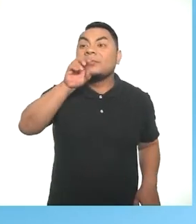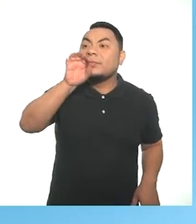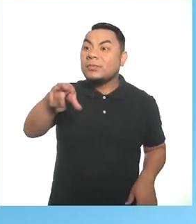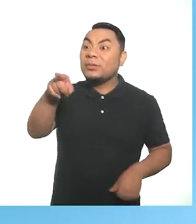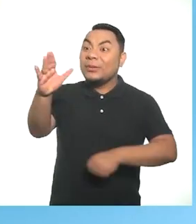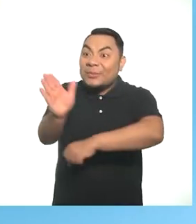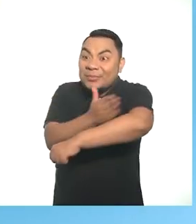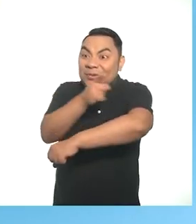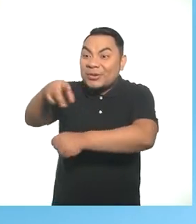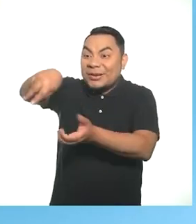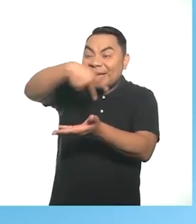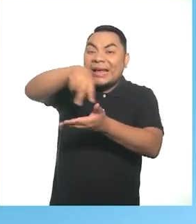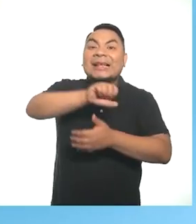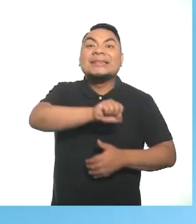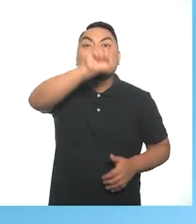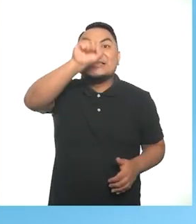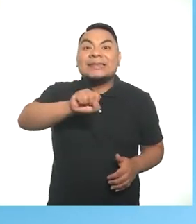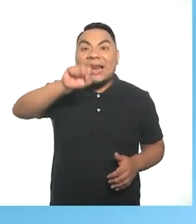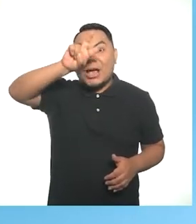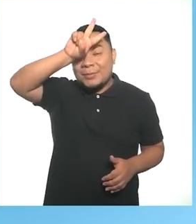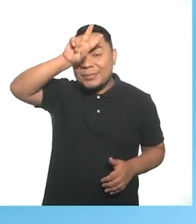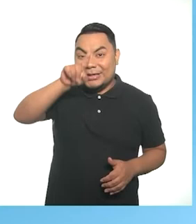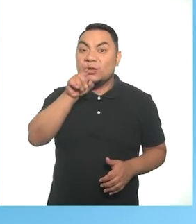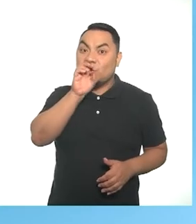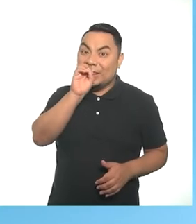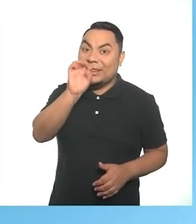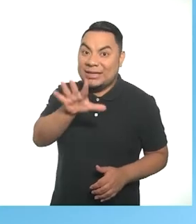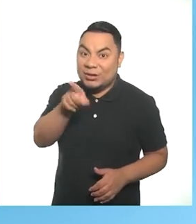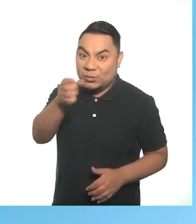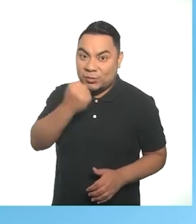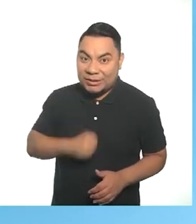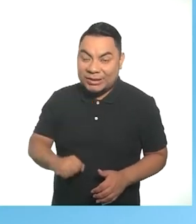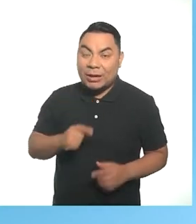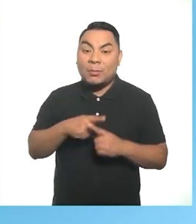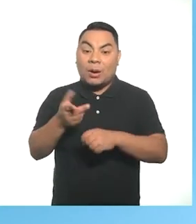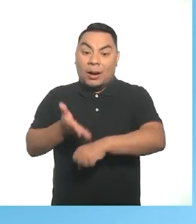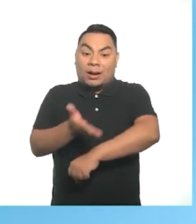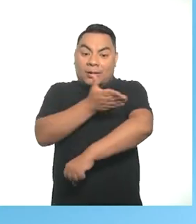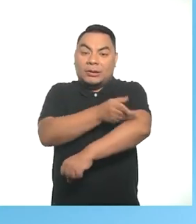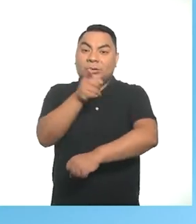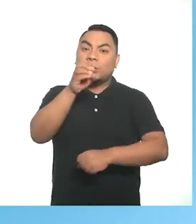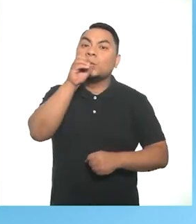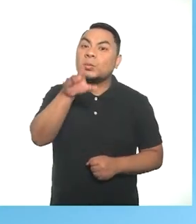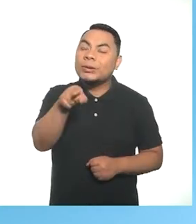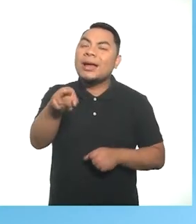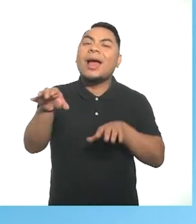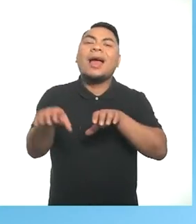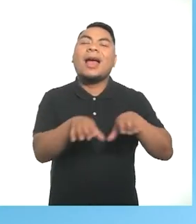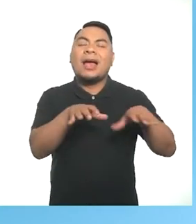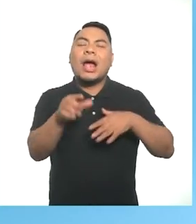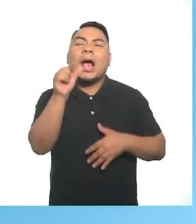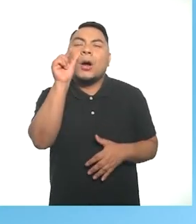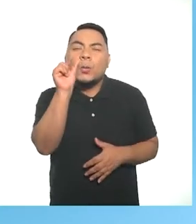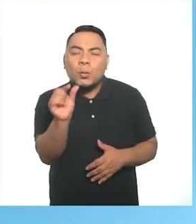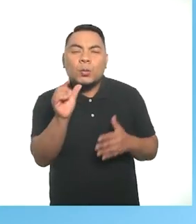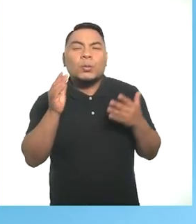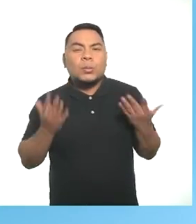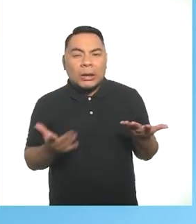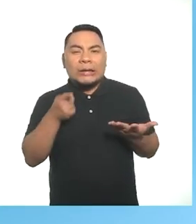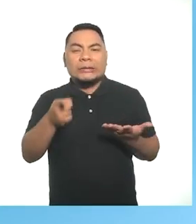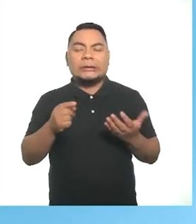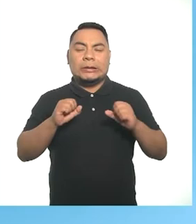bailar música de la Sierra Peruana. Pero antes, coméntenle que tendrán que realizar un